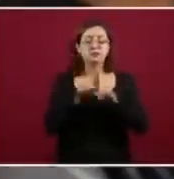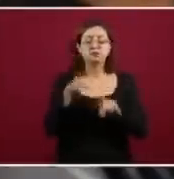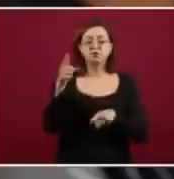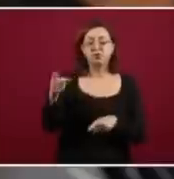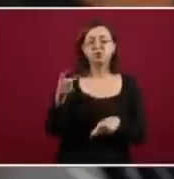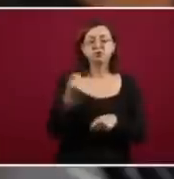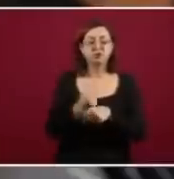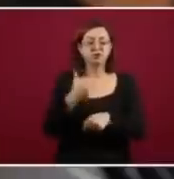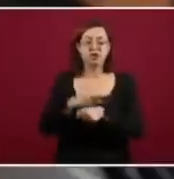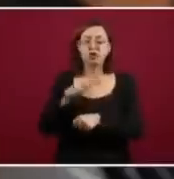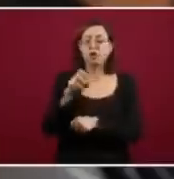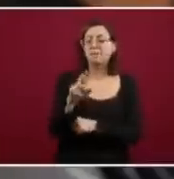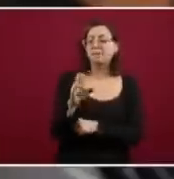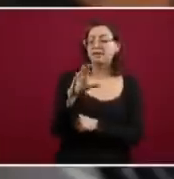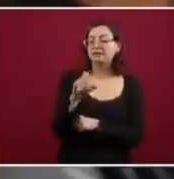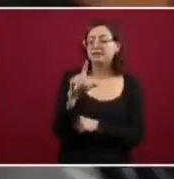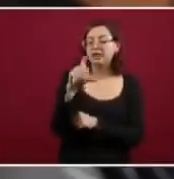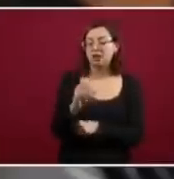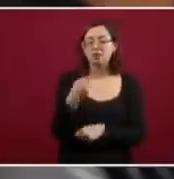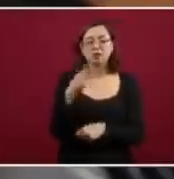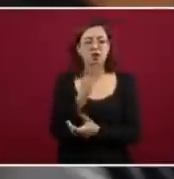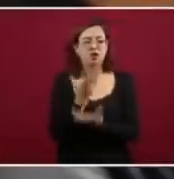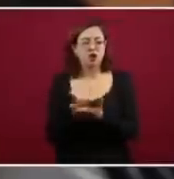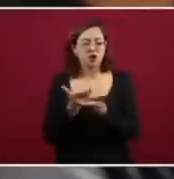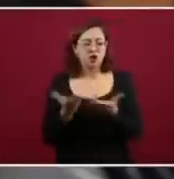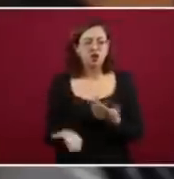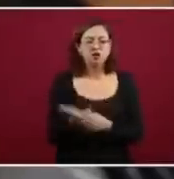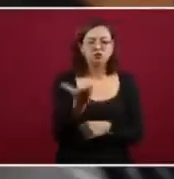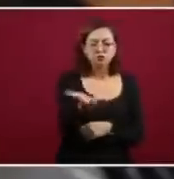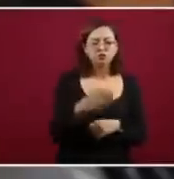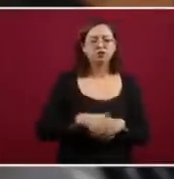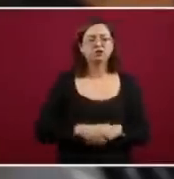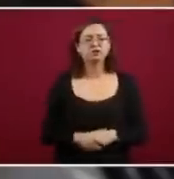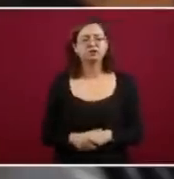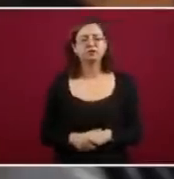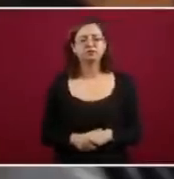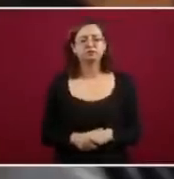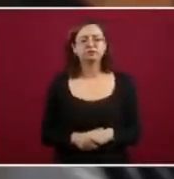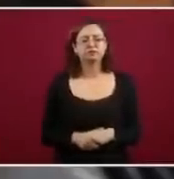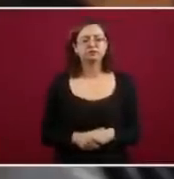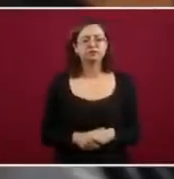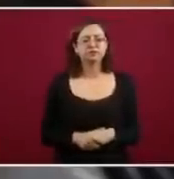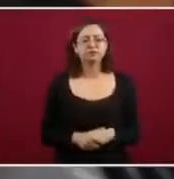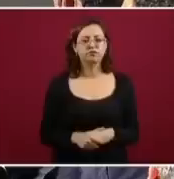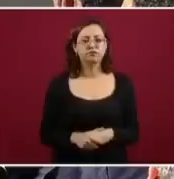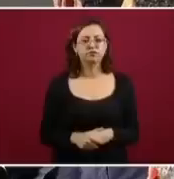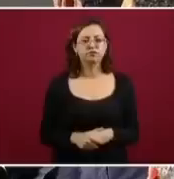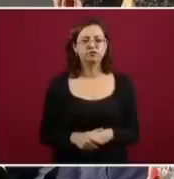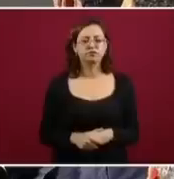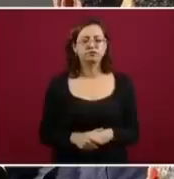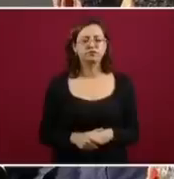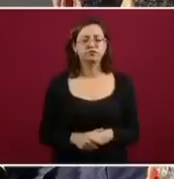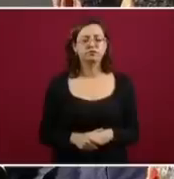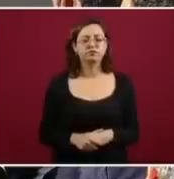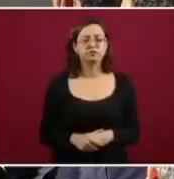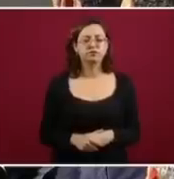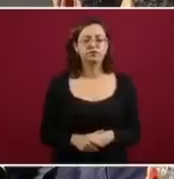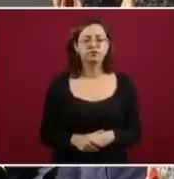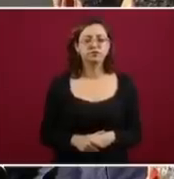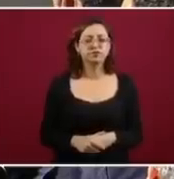quisiera preguntárselo a usted cómo piensa contrarrestar las acciones de